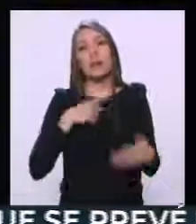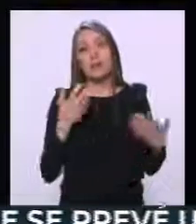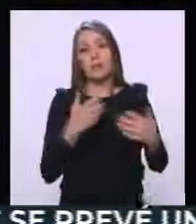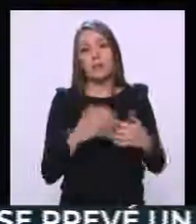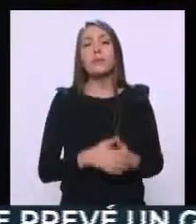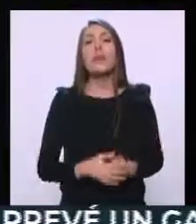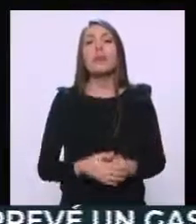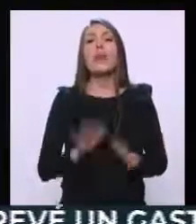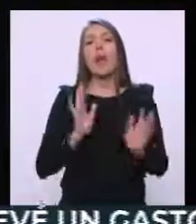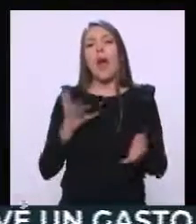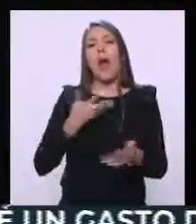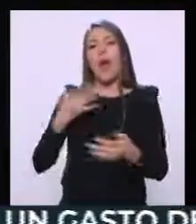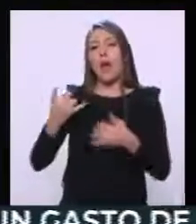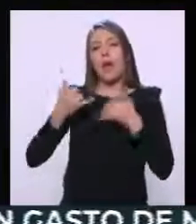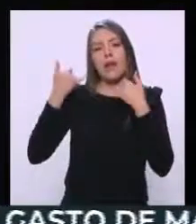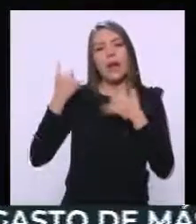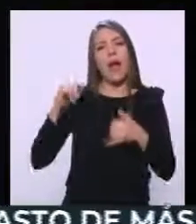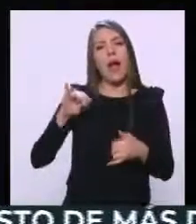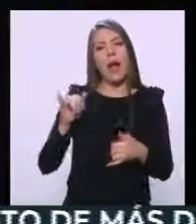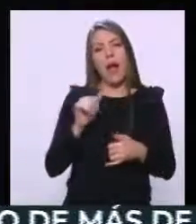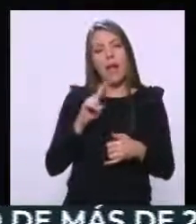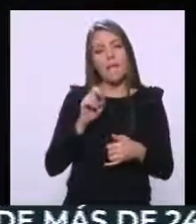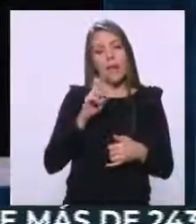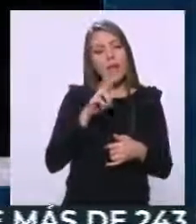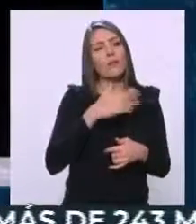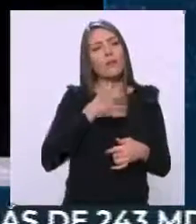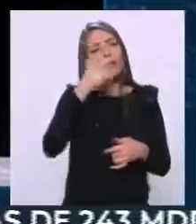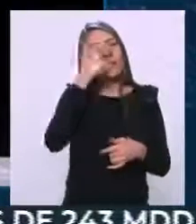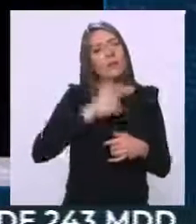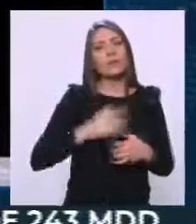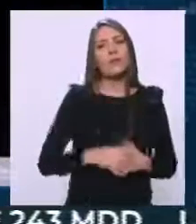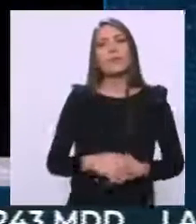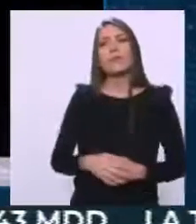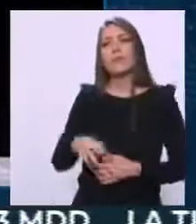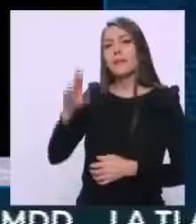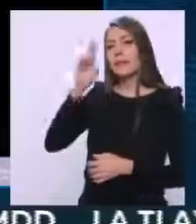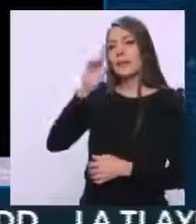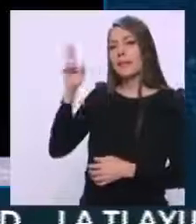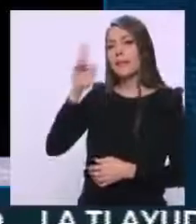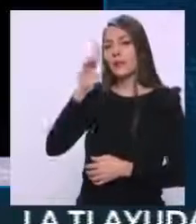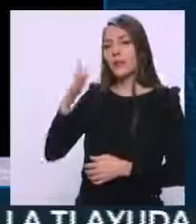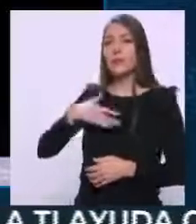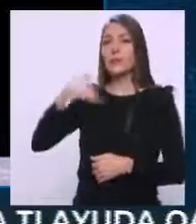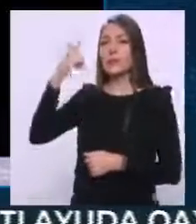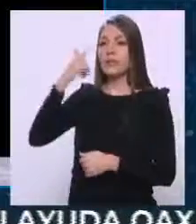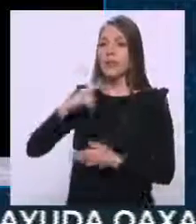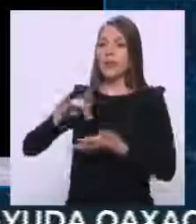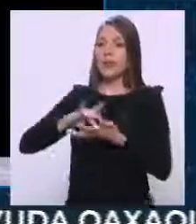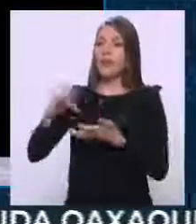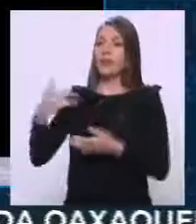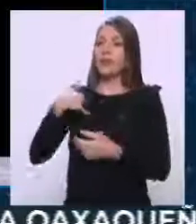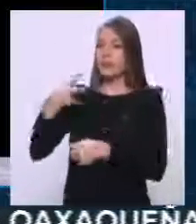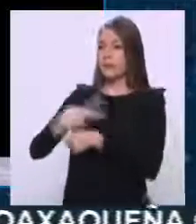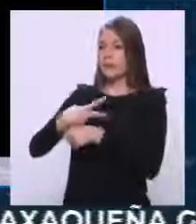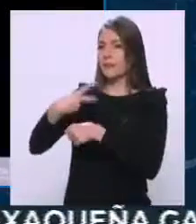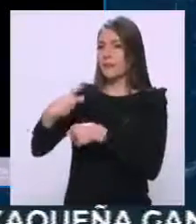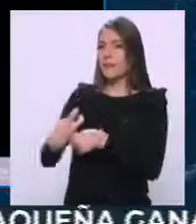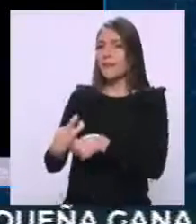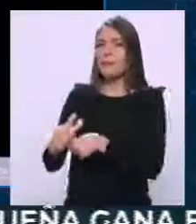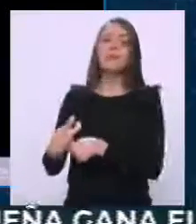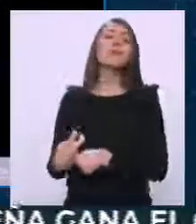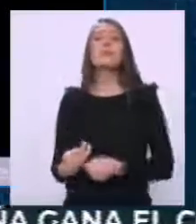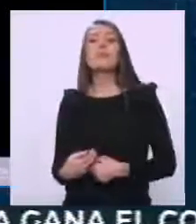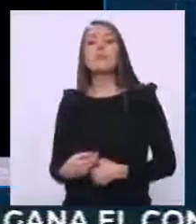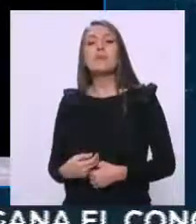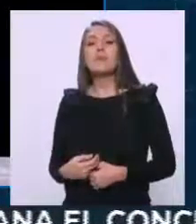Ya tenemos a Javier Oliva. Javier, buenas noches. ¿Qué tal? Buenas noches, ¿cómo están? Muchas gracias por la invitación y la oportunidad de dirigirme al auditorio,